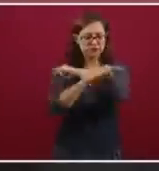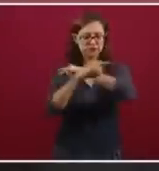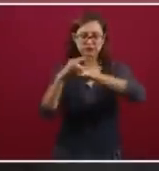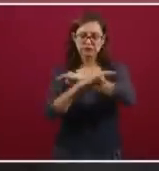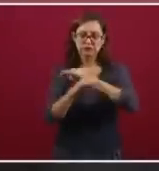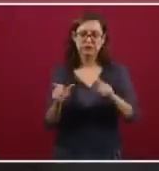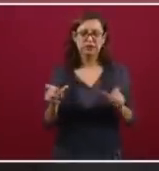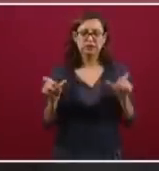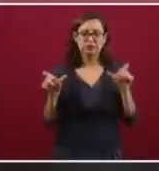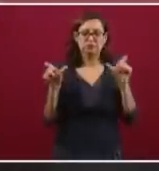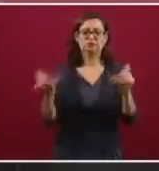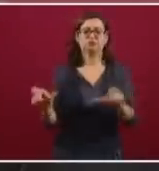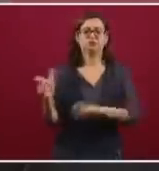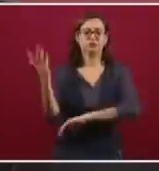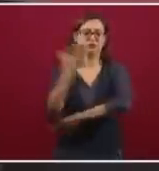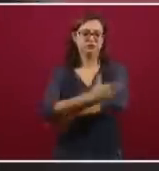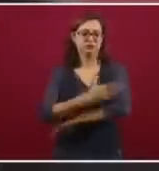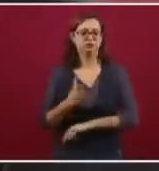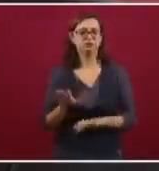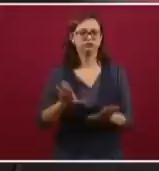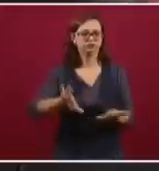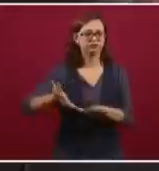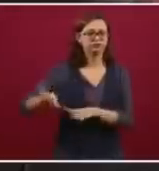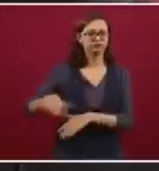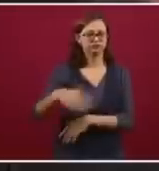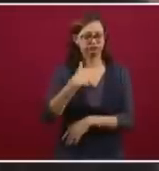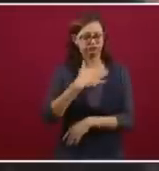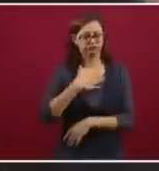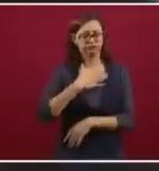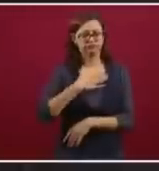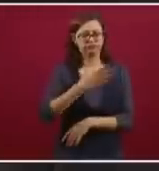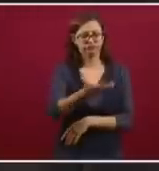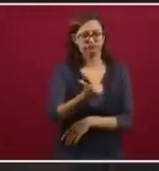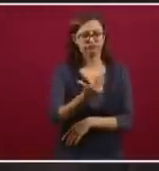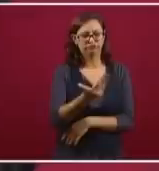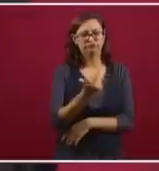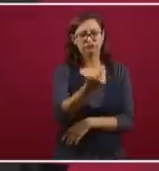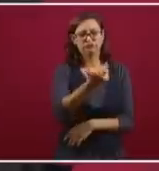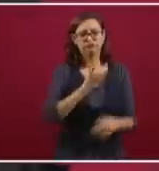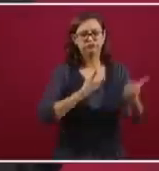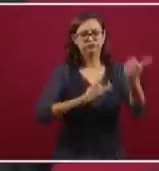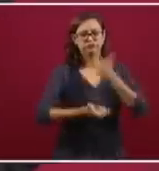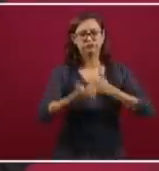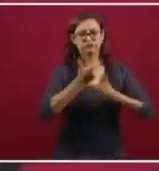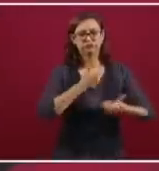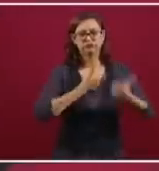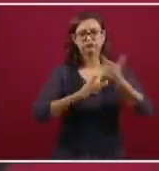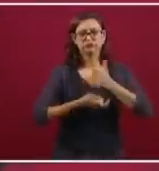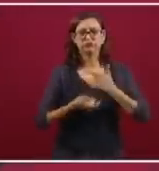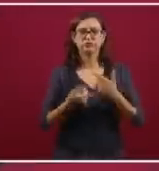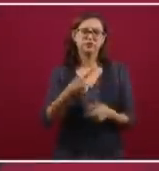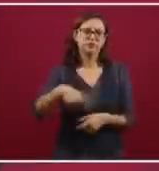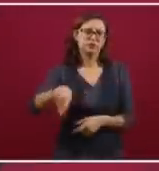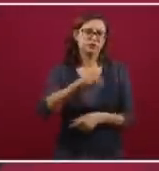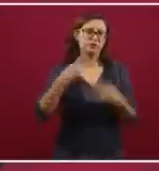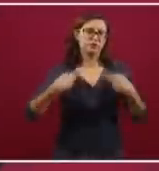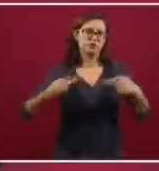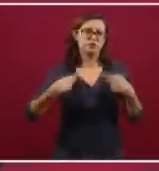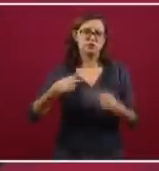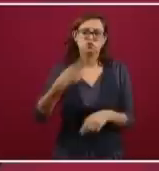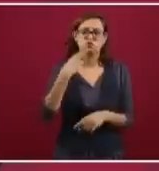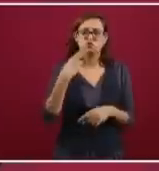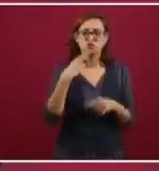por el cobro a usuarios de la carretera